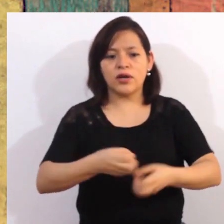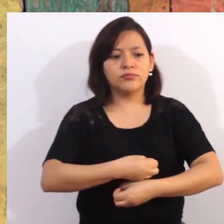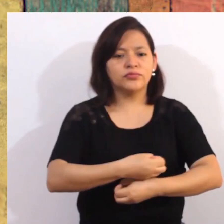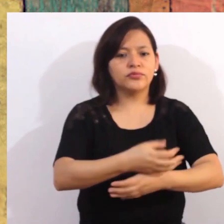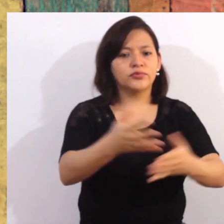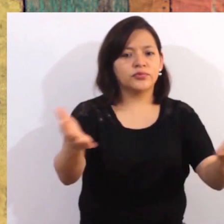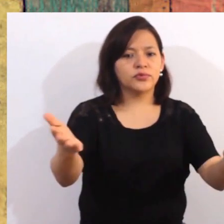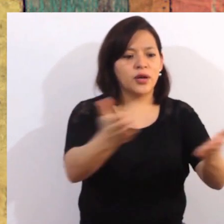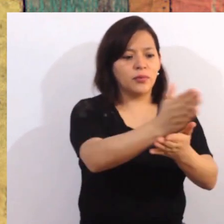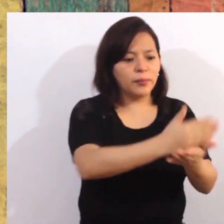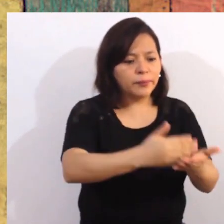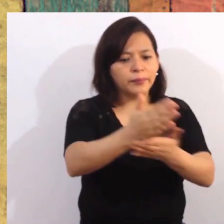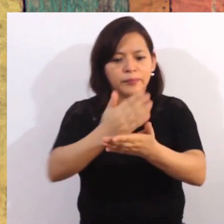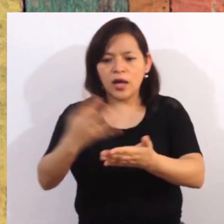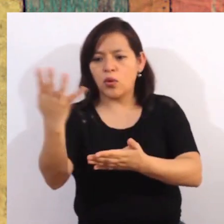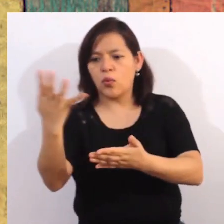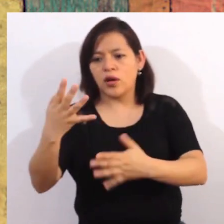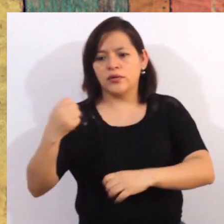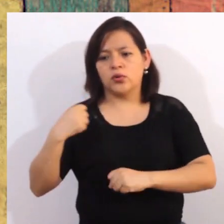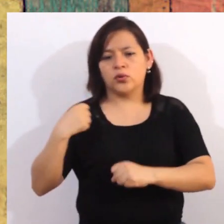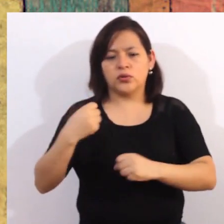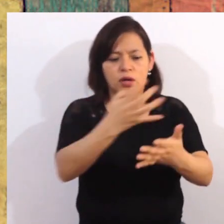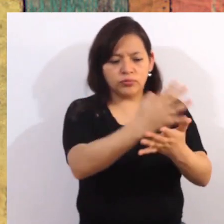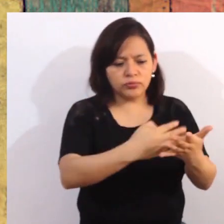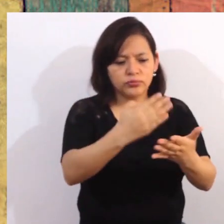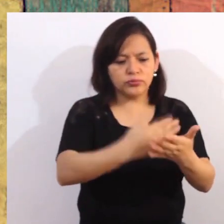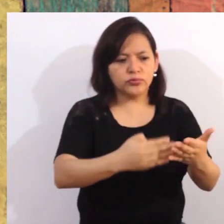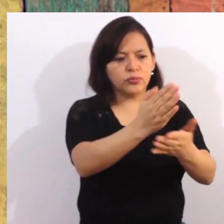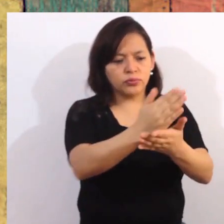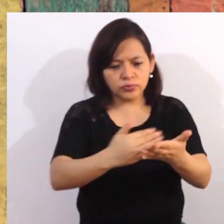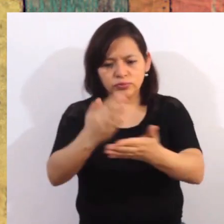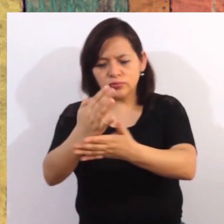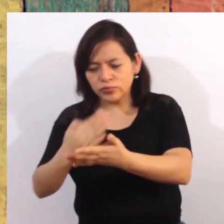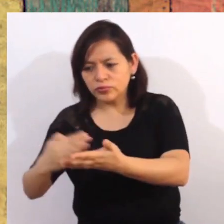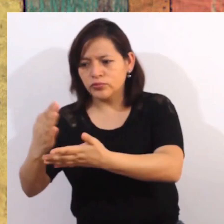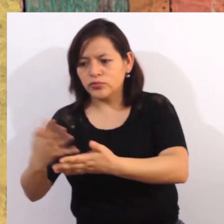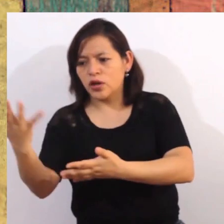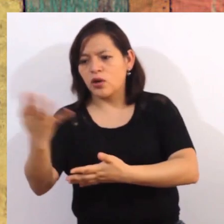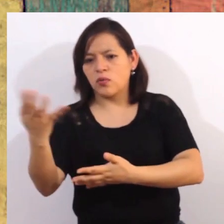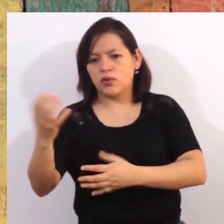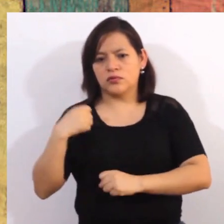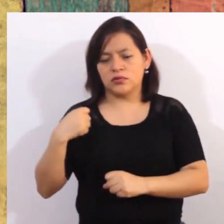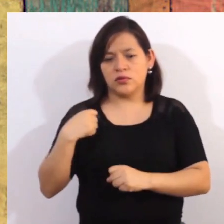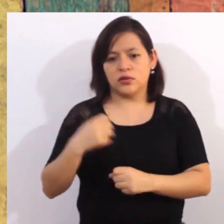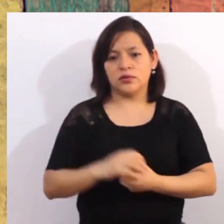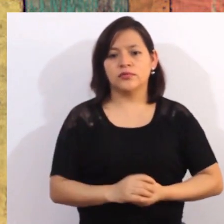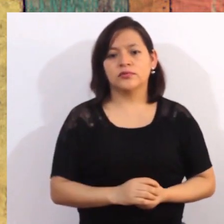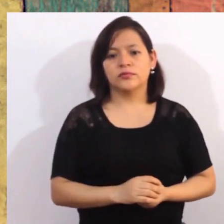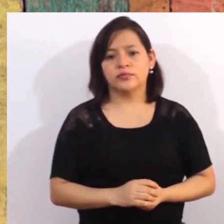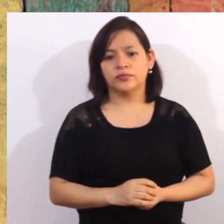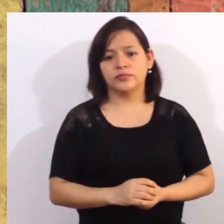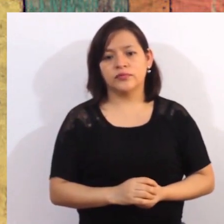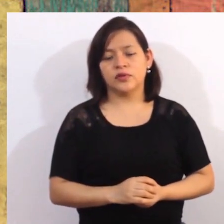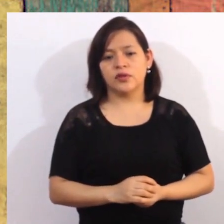Un imperio que se había extendido por todo lado, que había alcanzado todo lo que humanamente en su tiempo